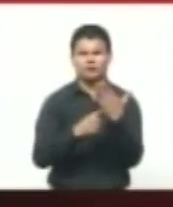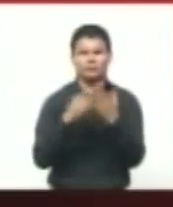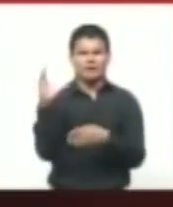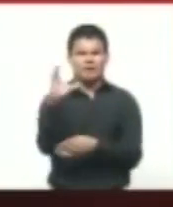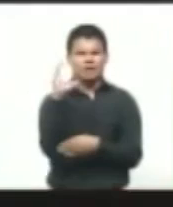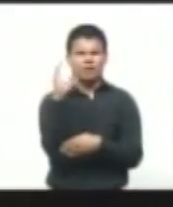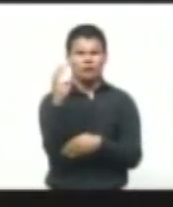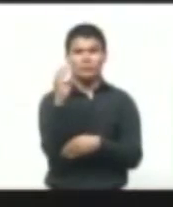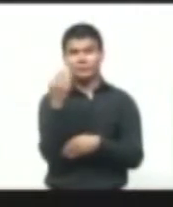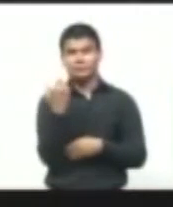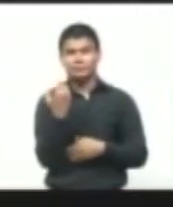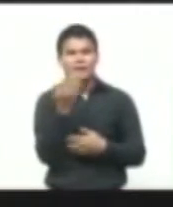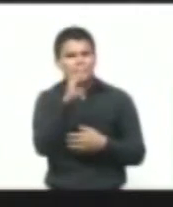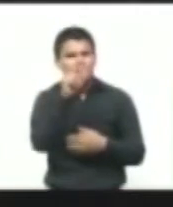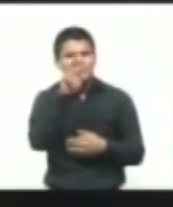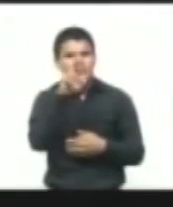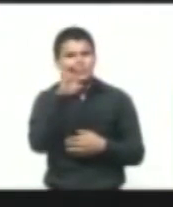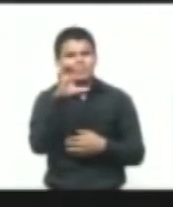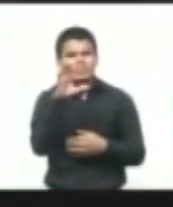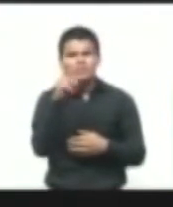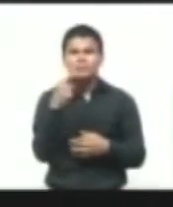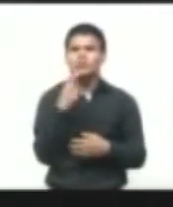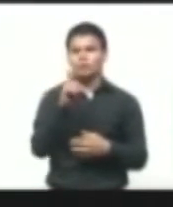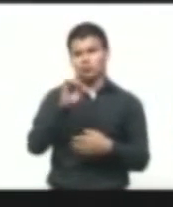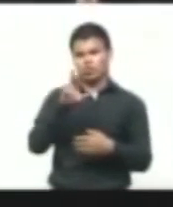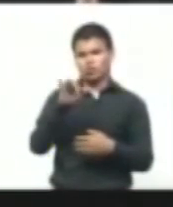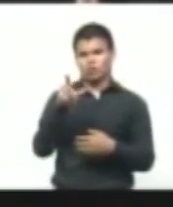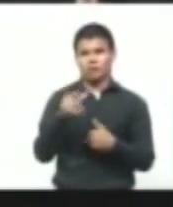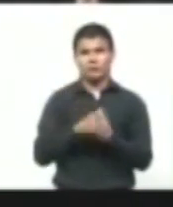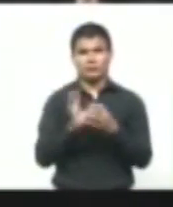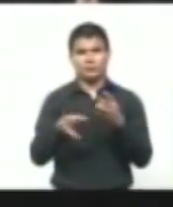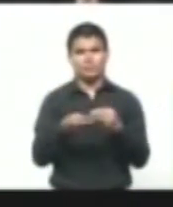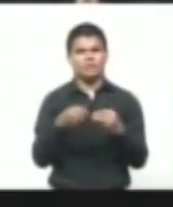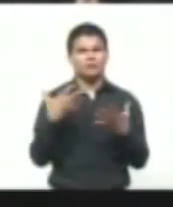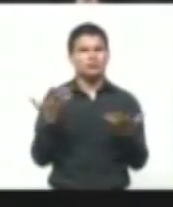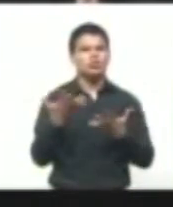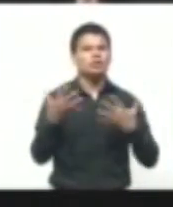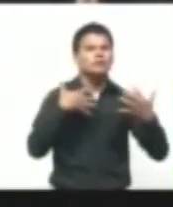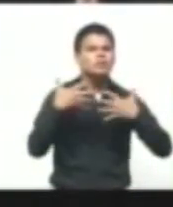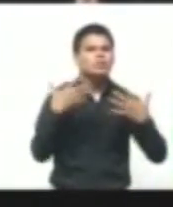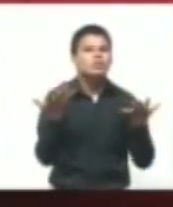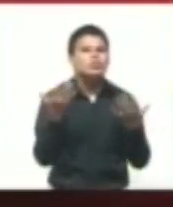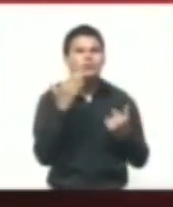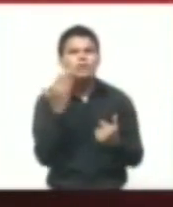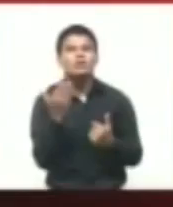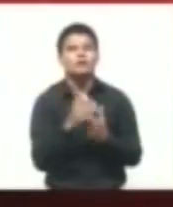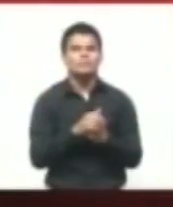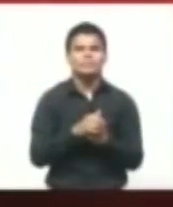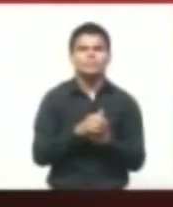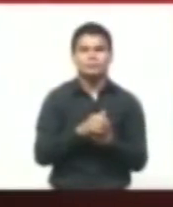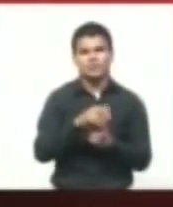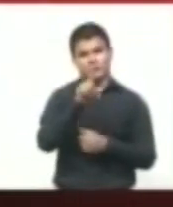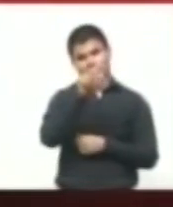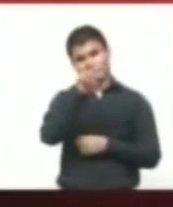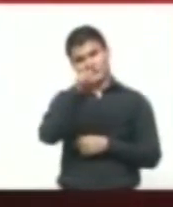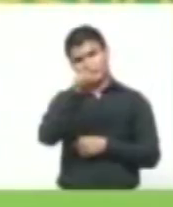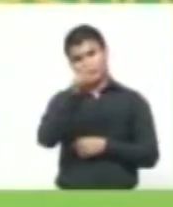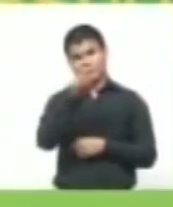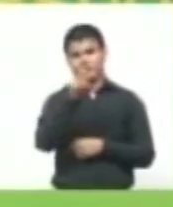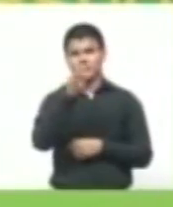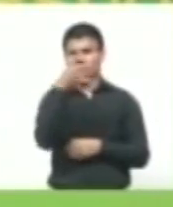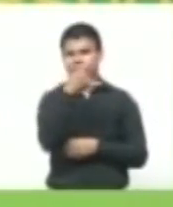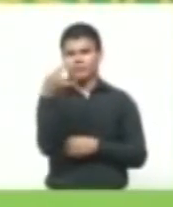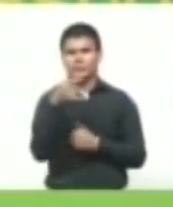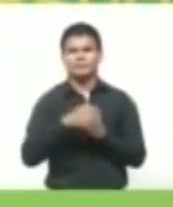colombiano Vladimir Durán, con Adiós Entusiasmo. Este evento se llevará a cabo hasta el próximo 6 de marzo.